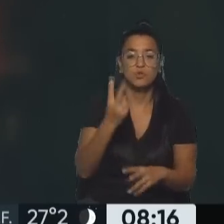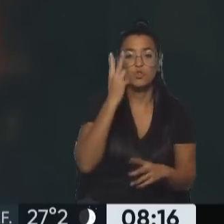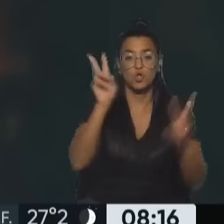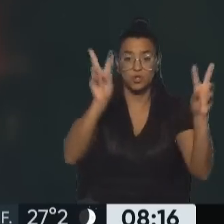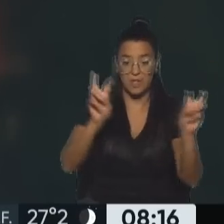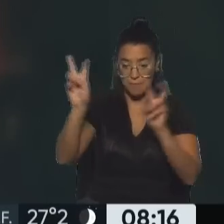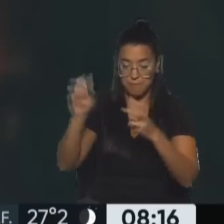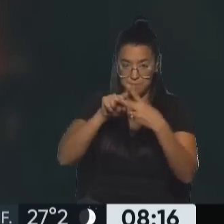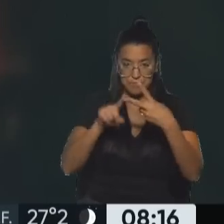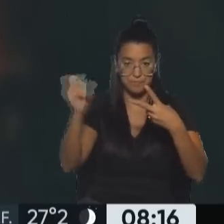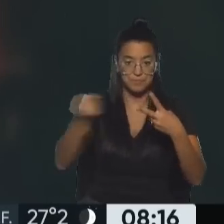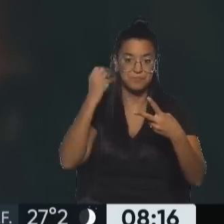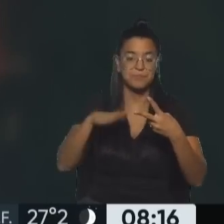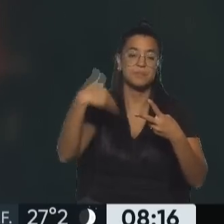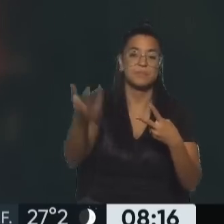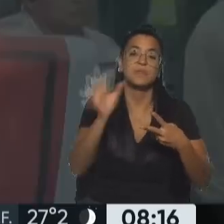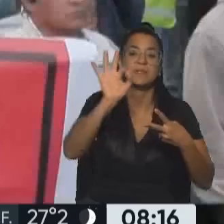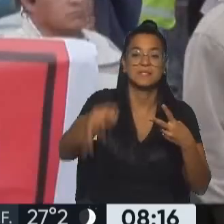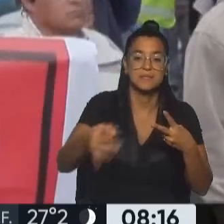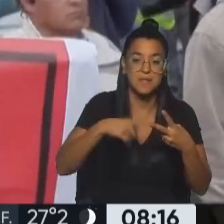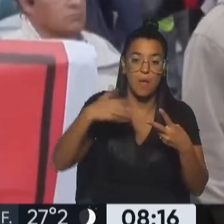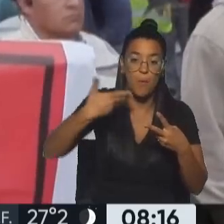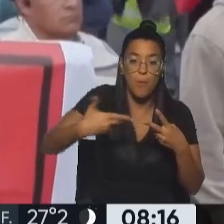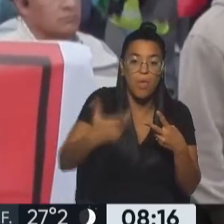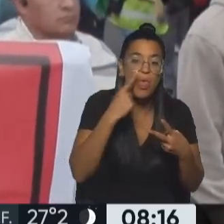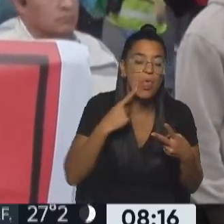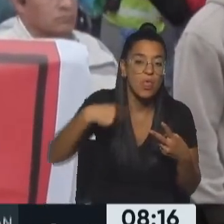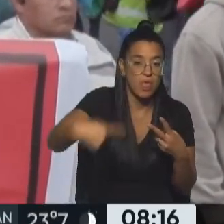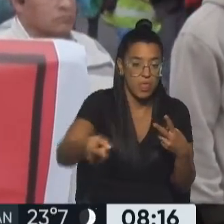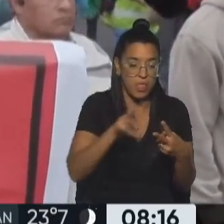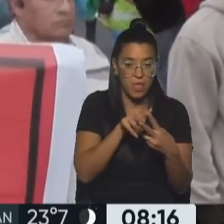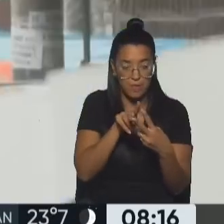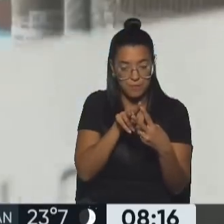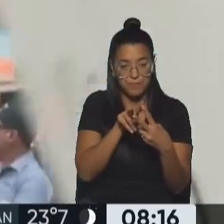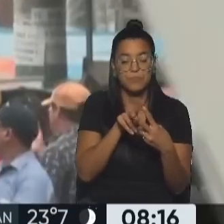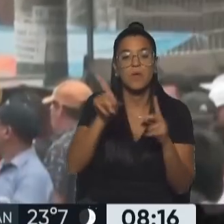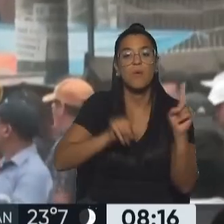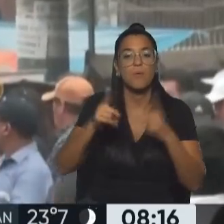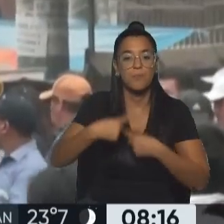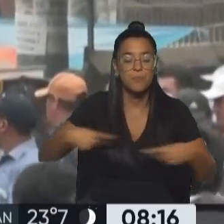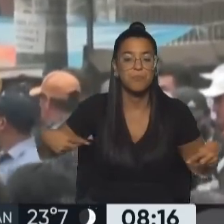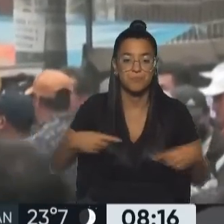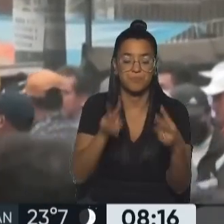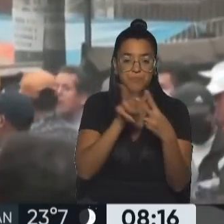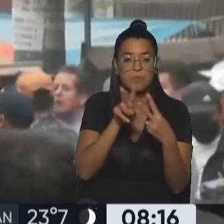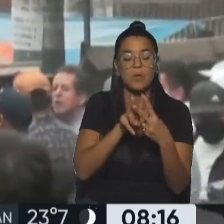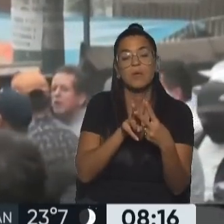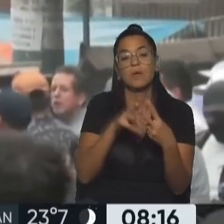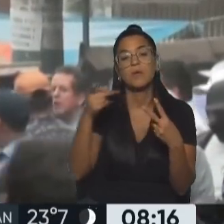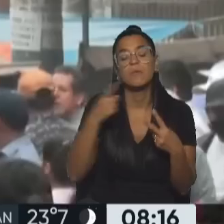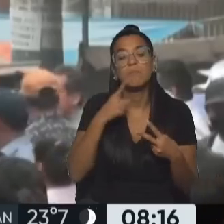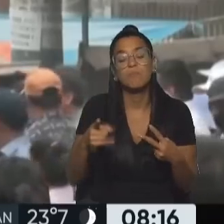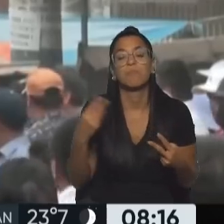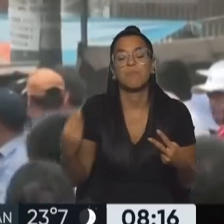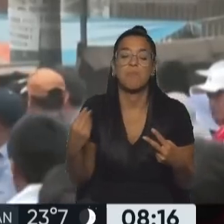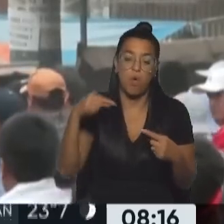a tener en cuenta porque después se van conociendo al pasar los días los hilos lo vamos a ir siguiendo puntualmente así que bueno lo que